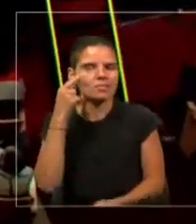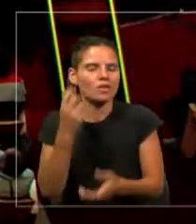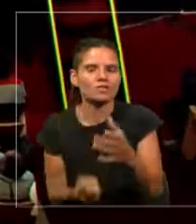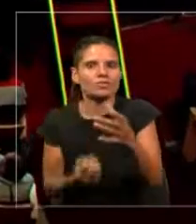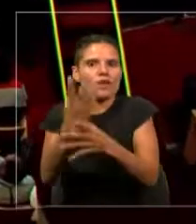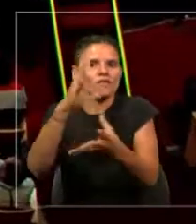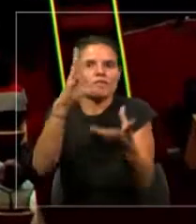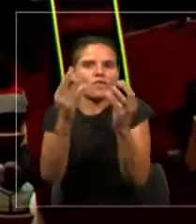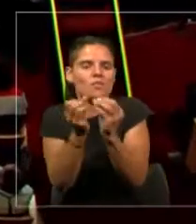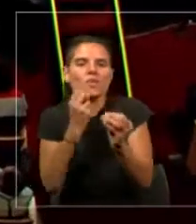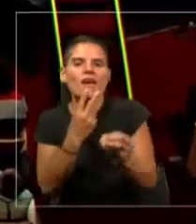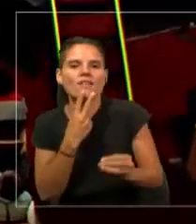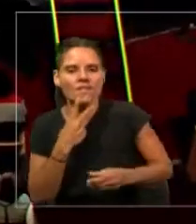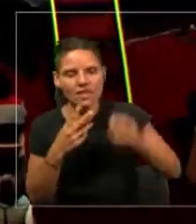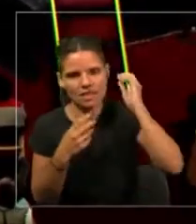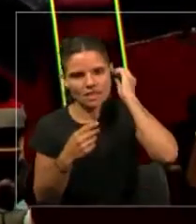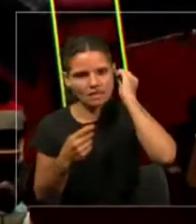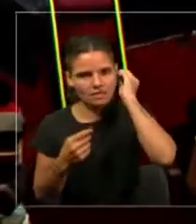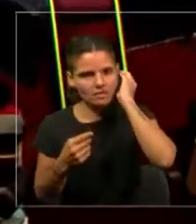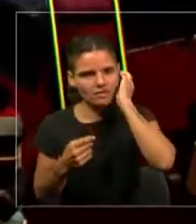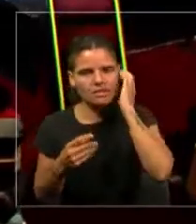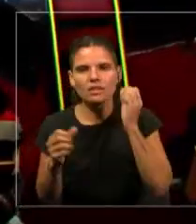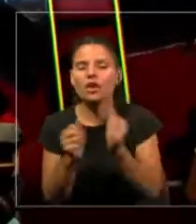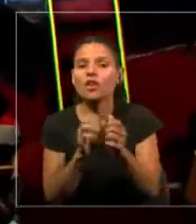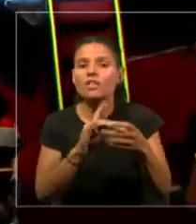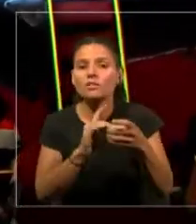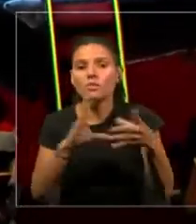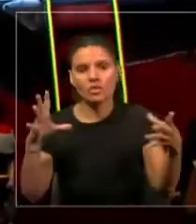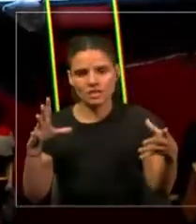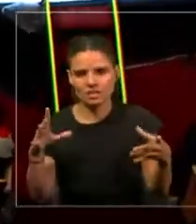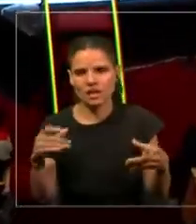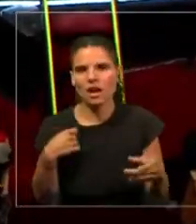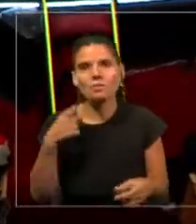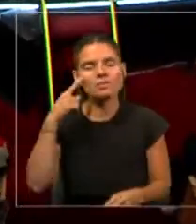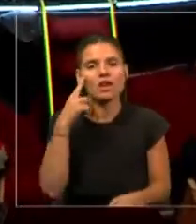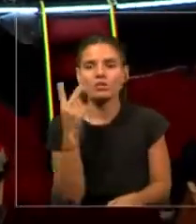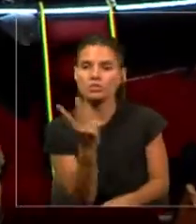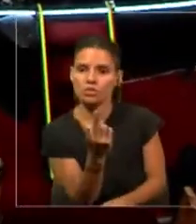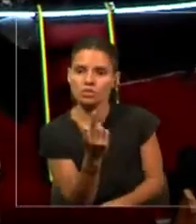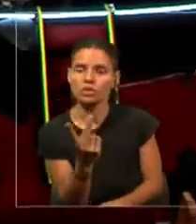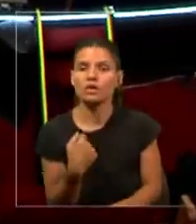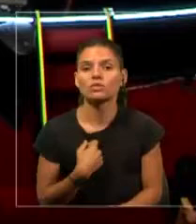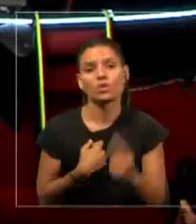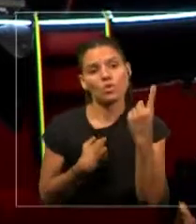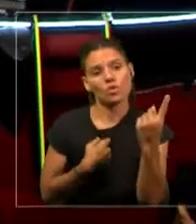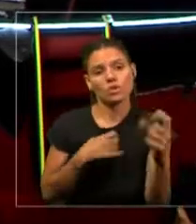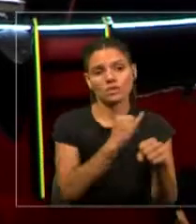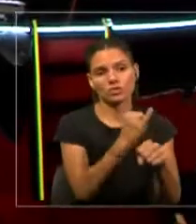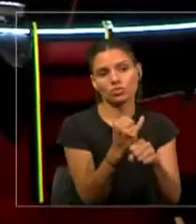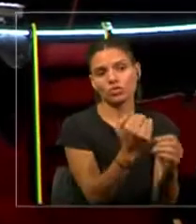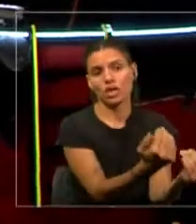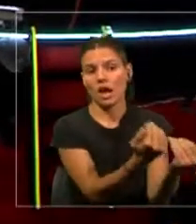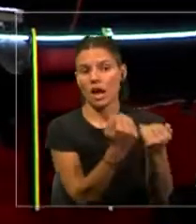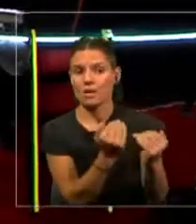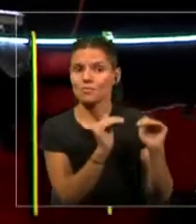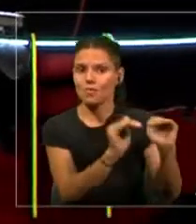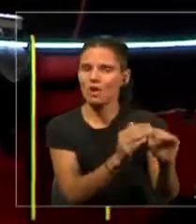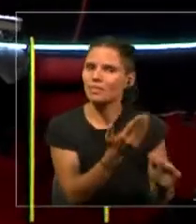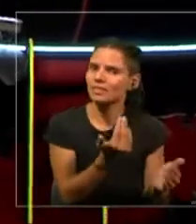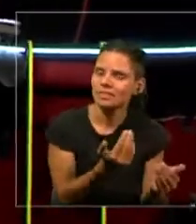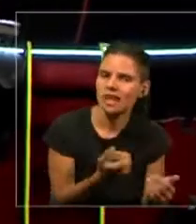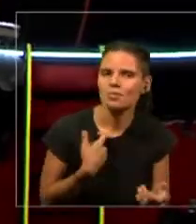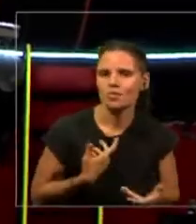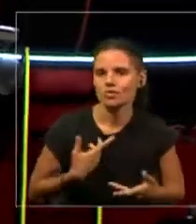de la vida democrática y en una doble ecuación, a la vez apoyado sobre las instituciones, porque necesitamos